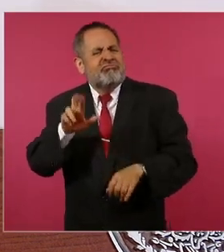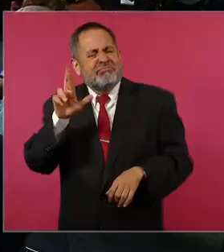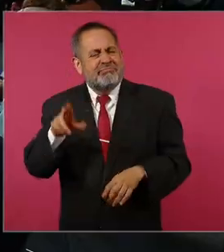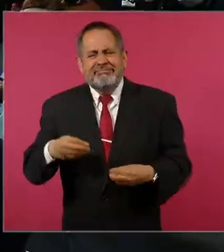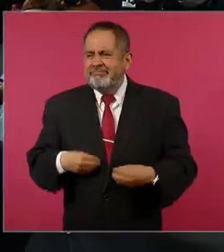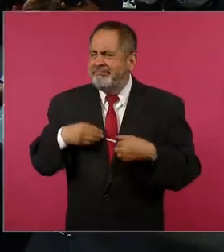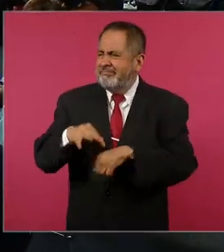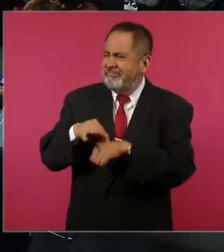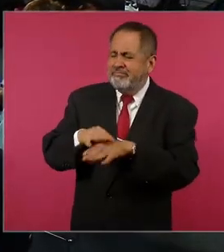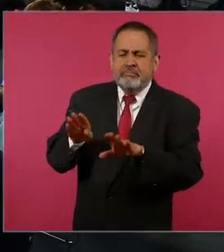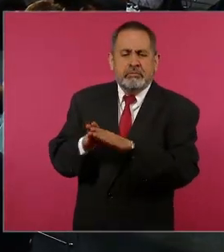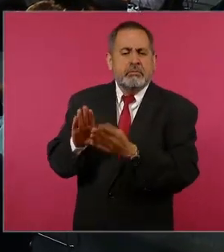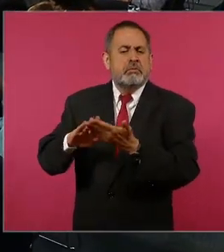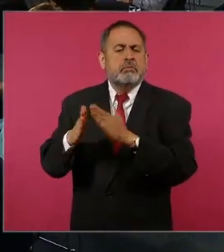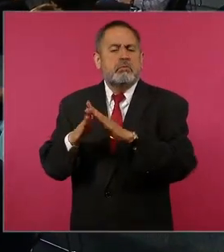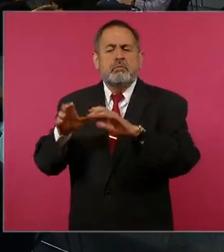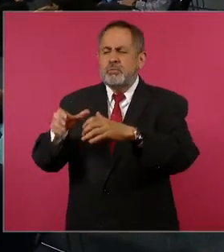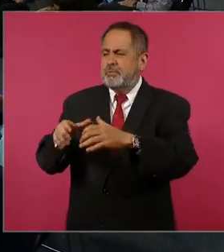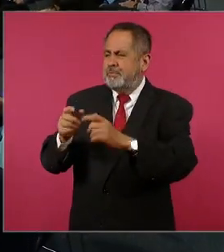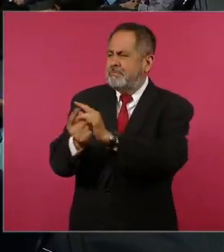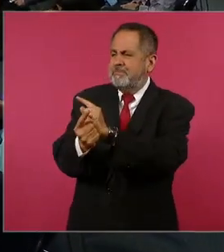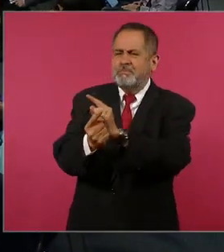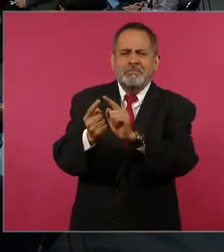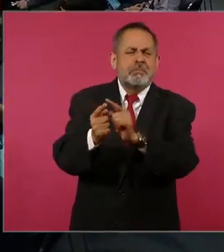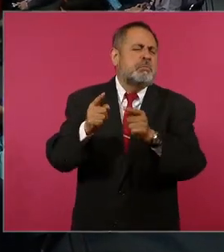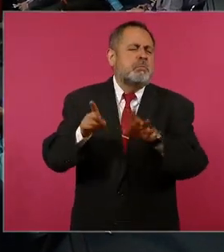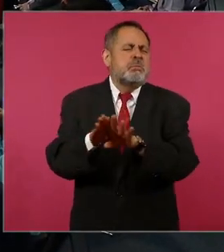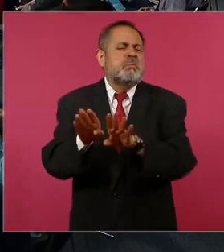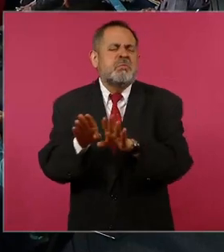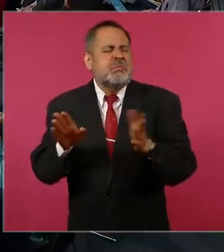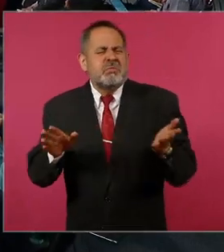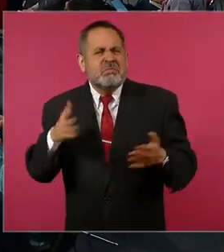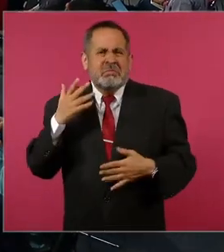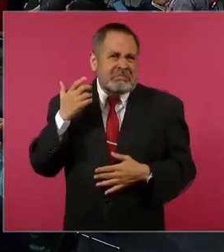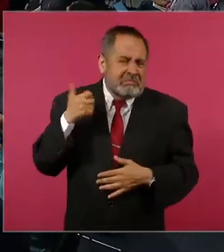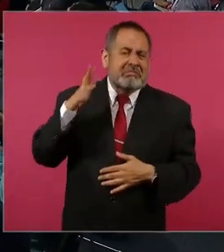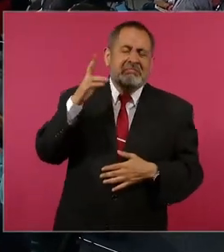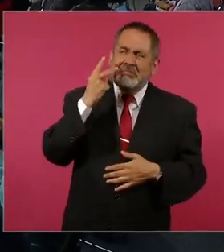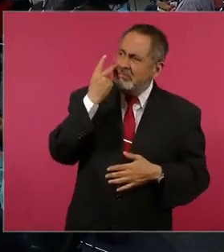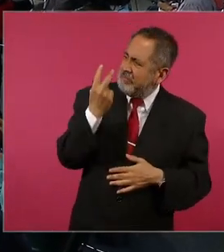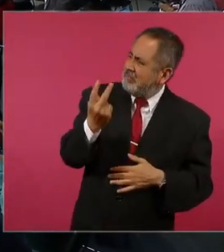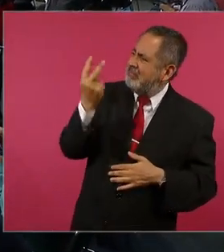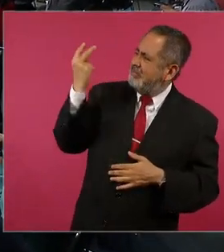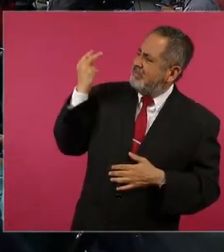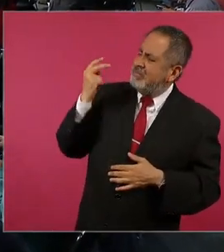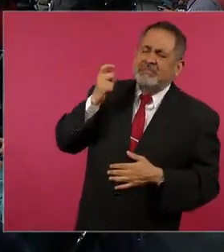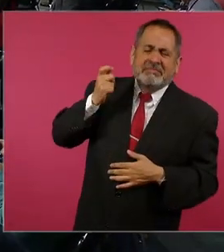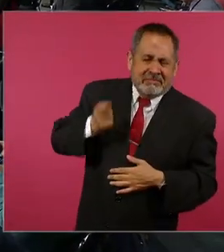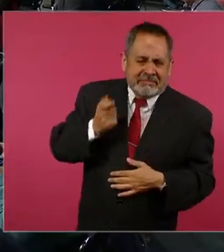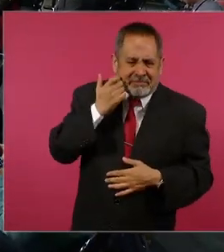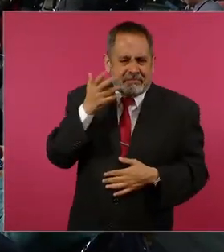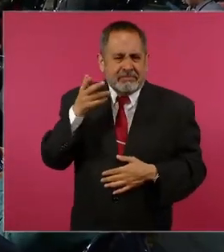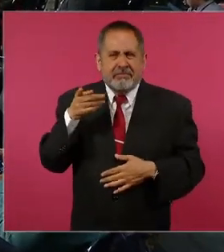vida comunitaria, cómo vivían los pueblos, cómo era el